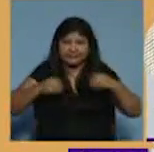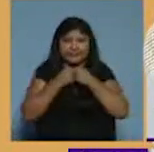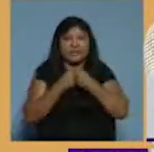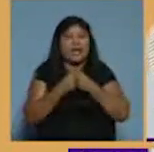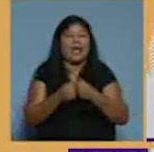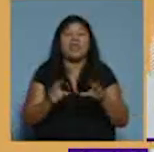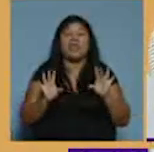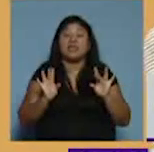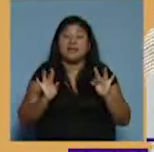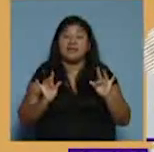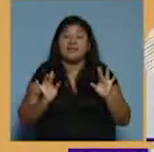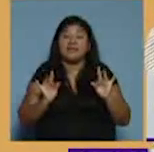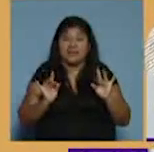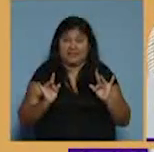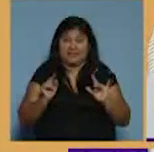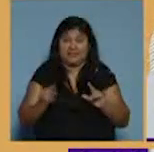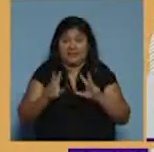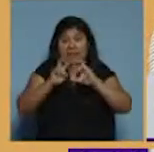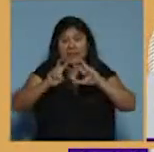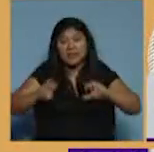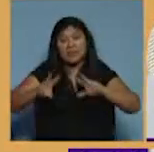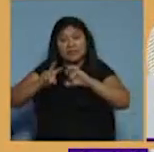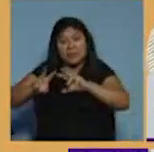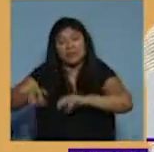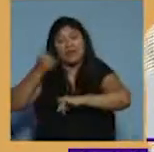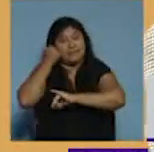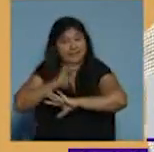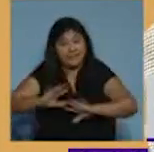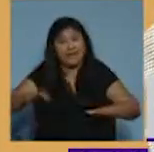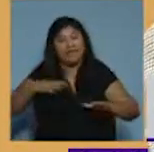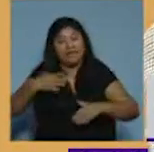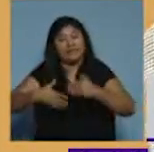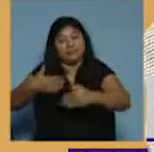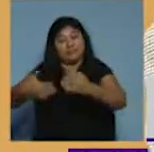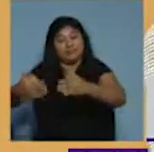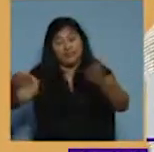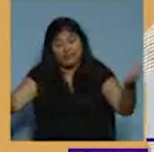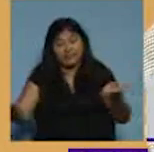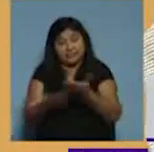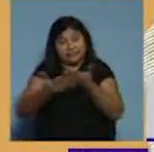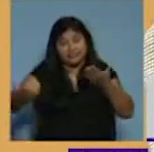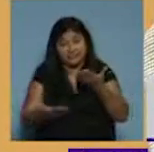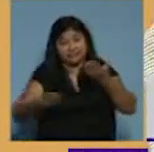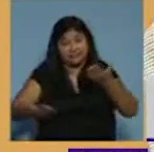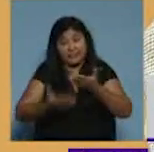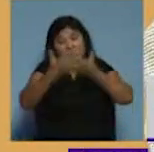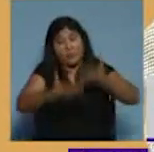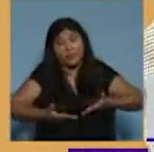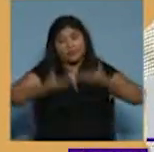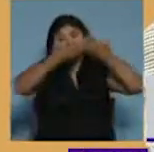cuándo será elevada a juicio oral y público pero bueno estamos aportando todos los elementos necesarios